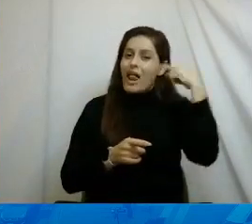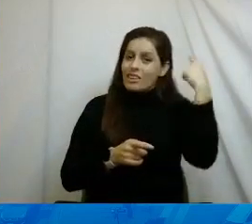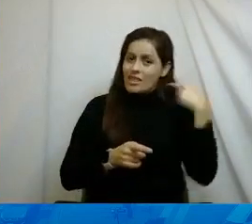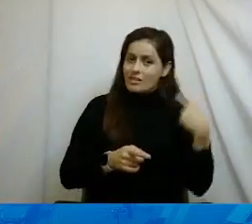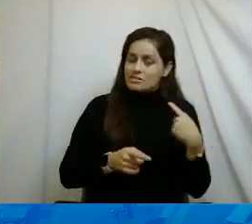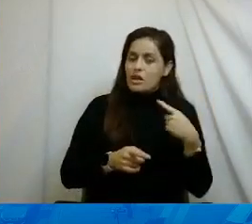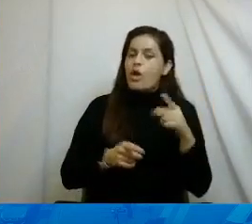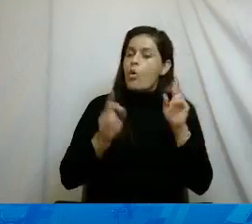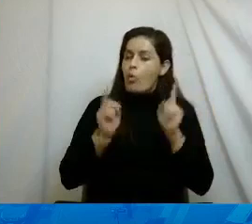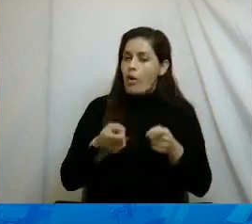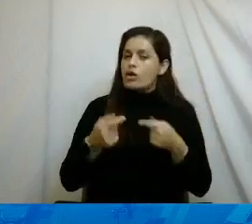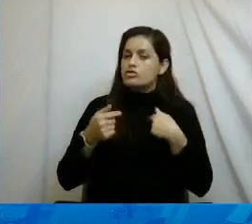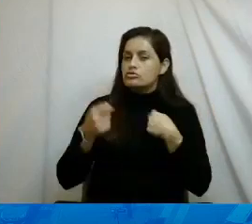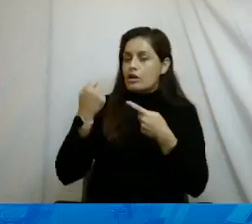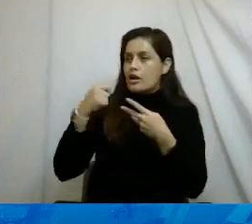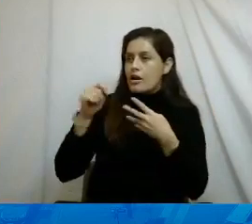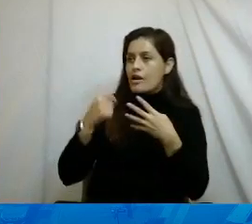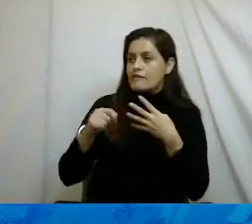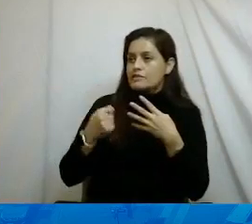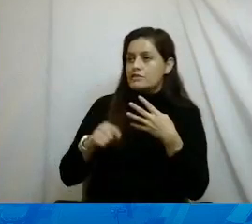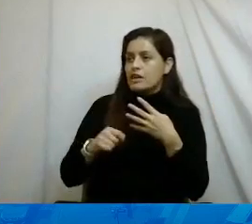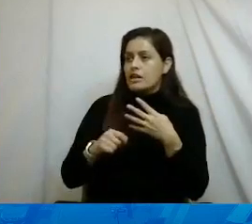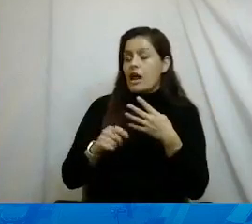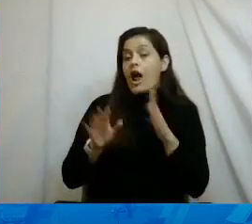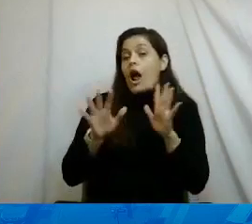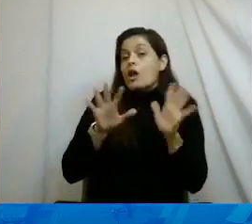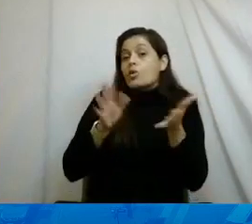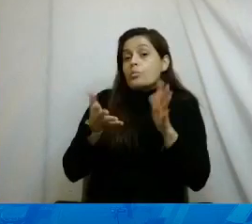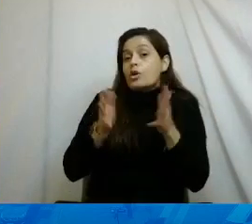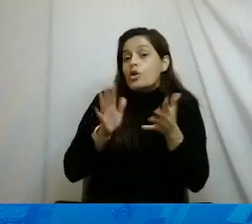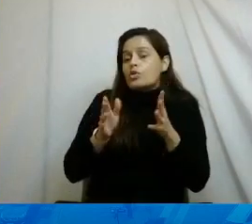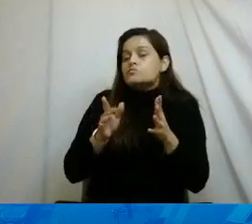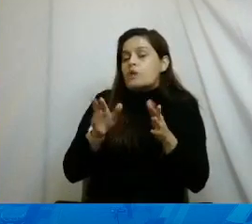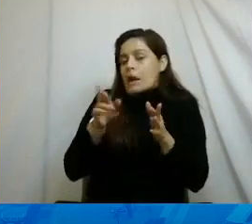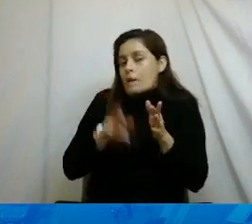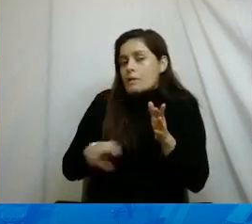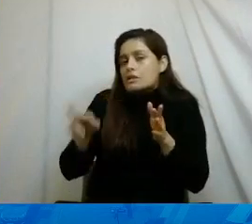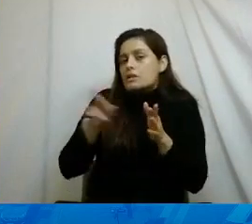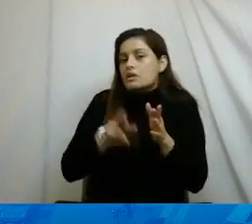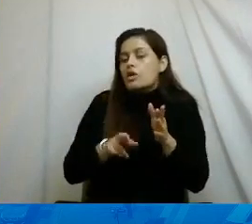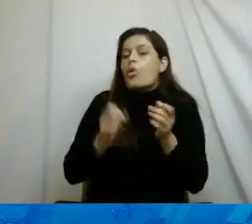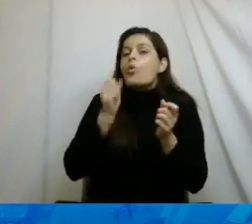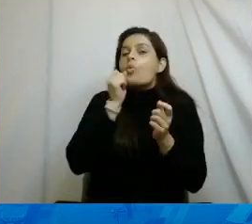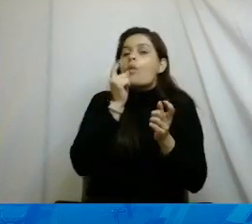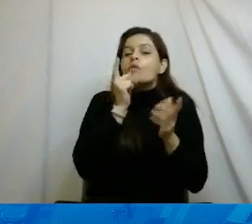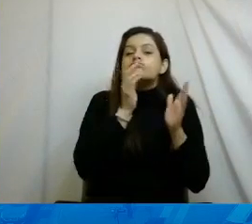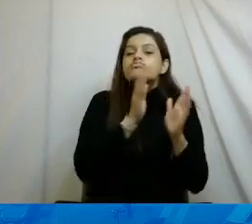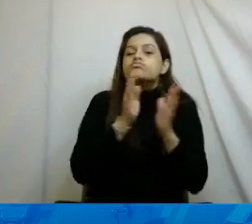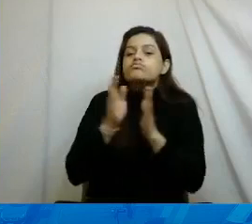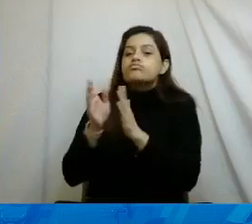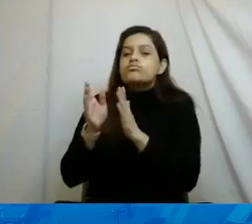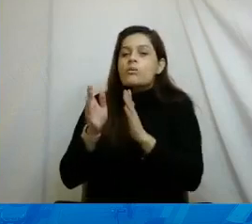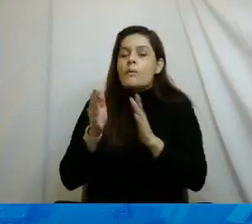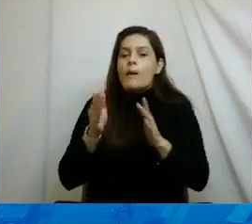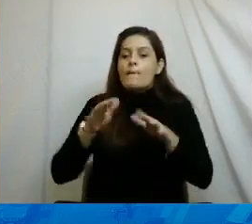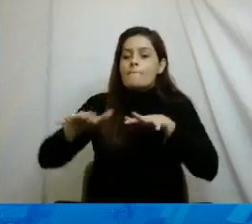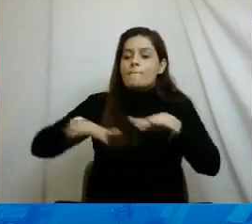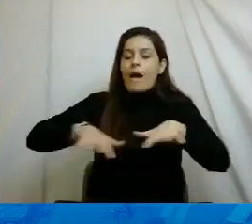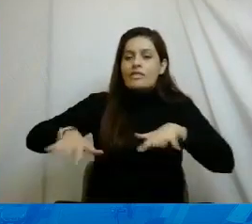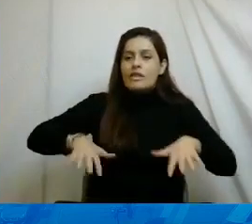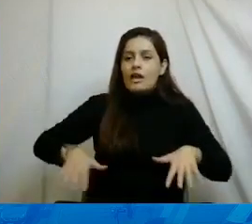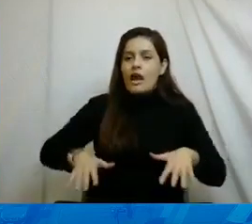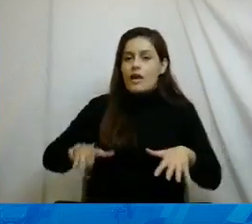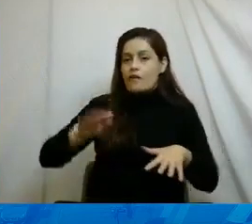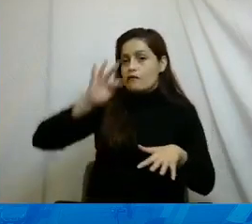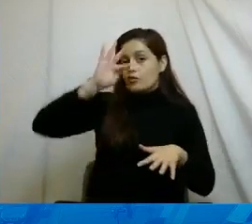revisaría nuevamente esa situación, quizás reforzar el protocolo de retiro de materiales con